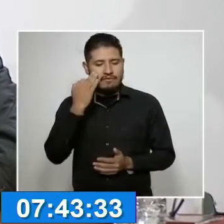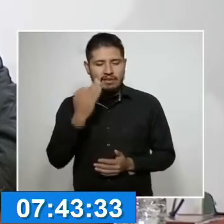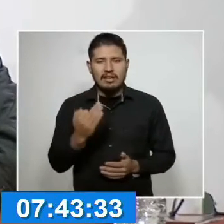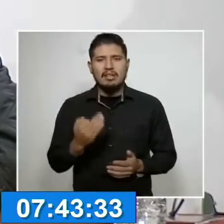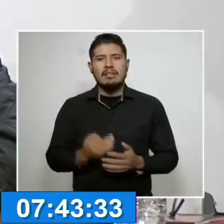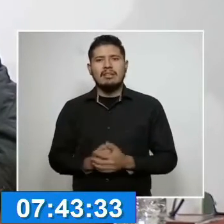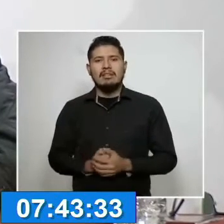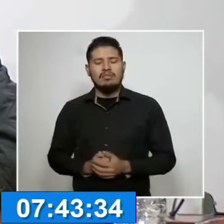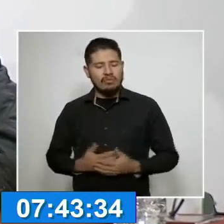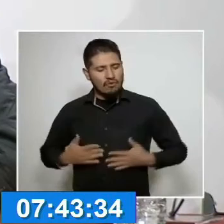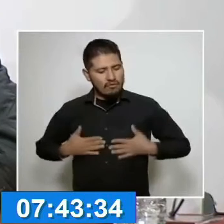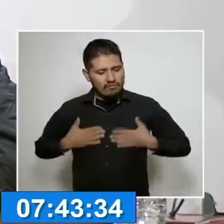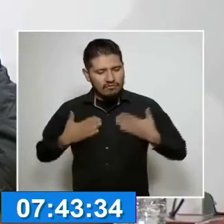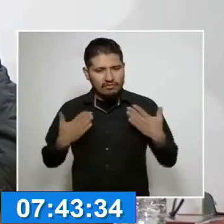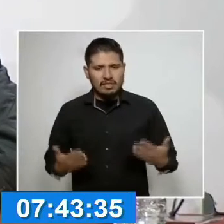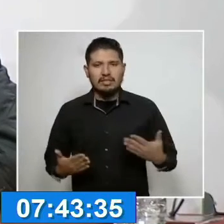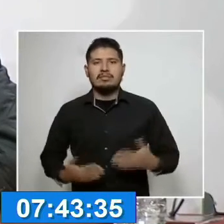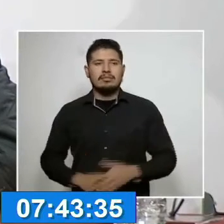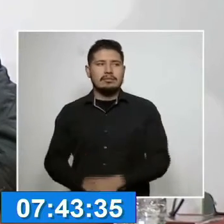a darle confianza